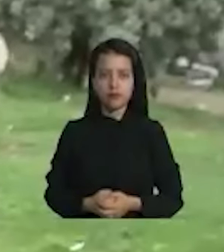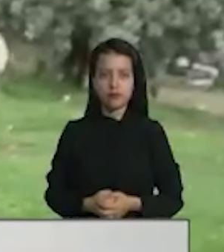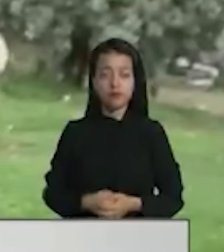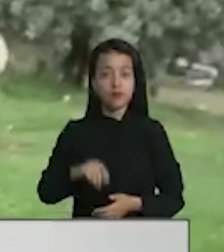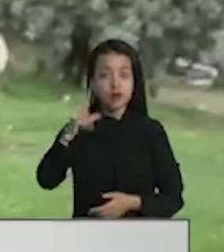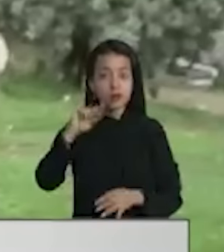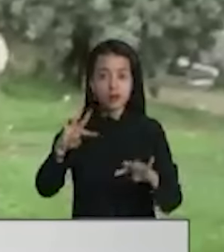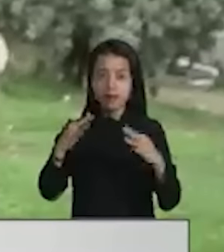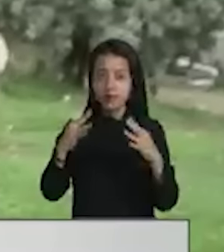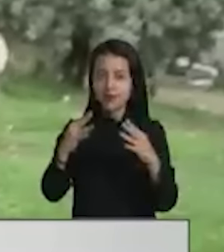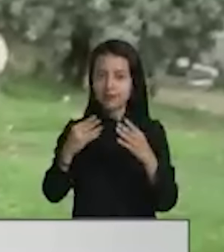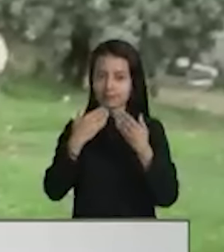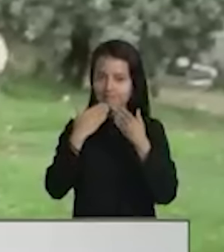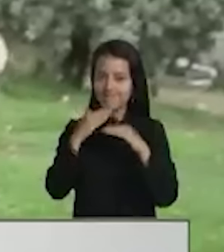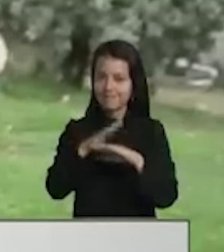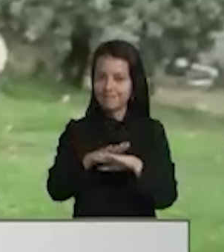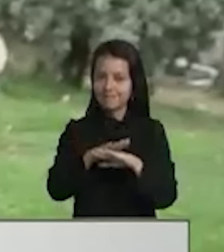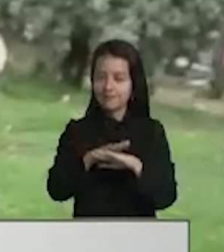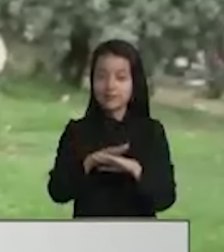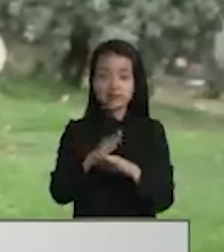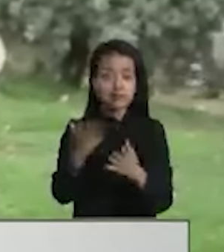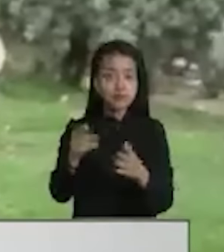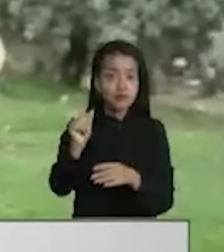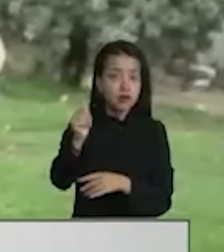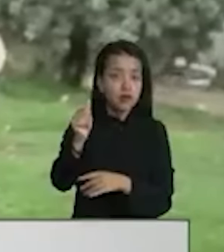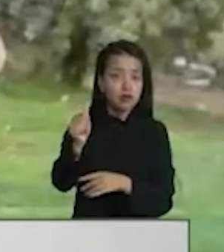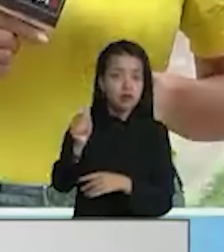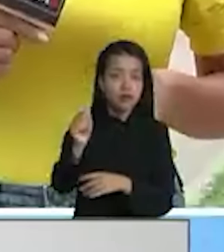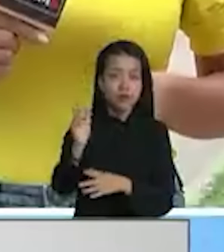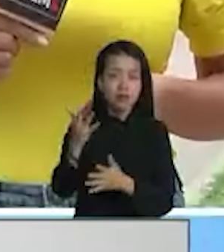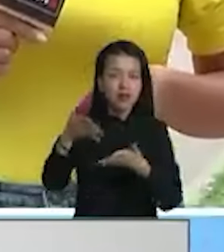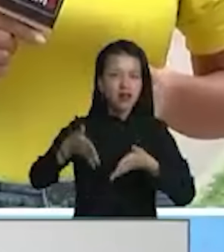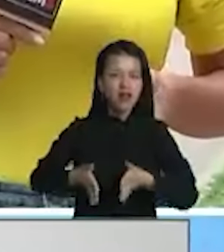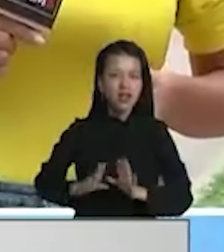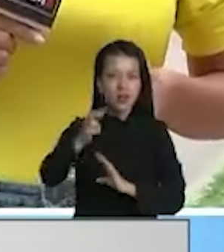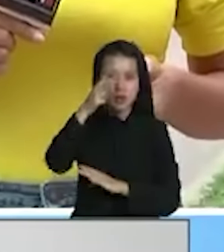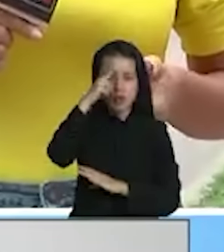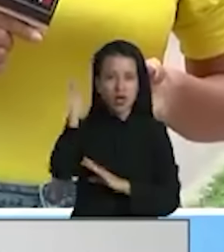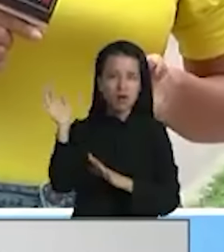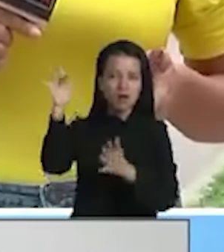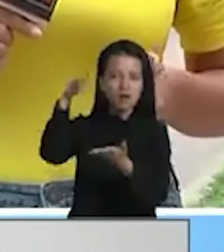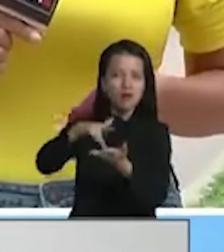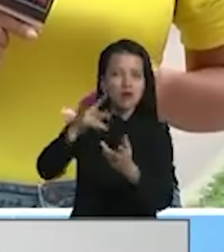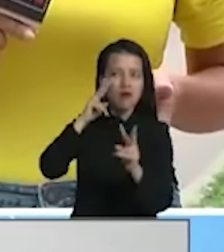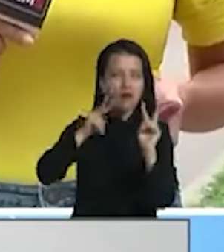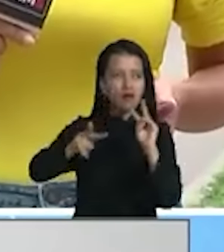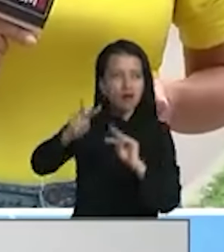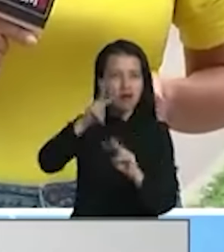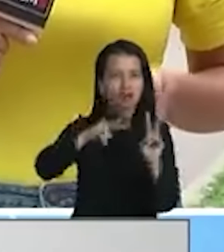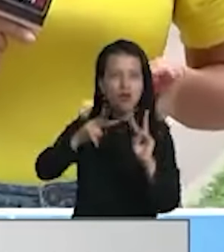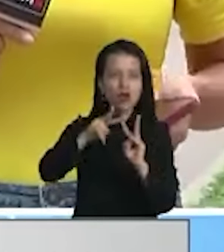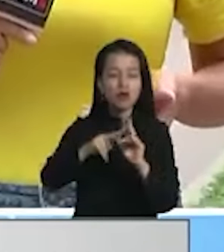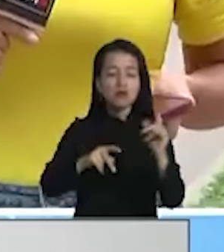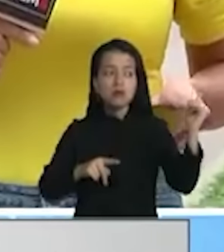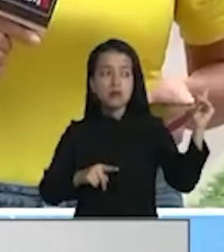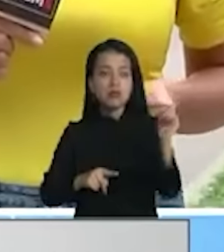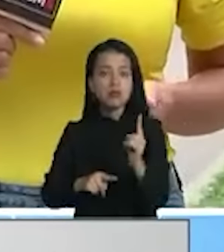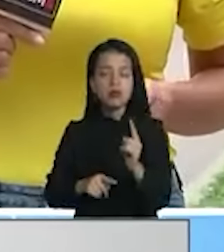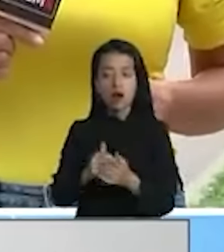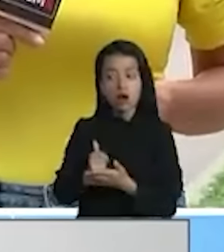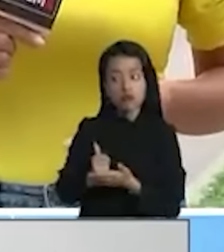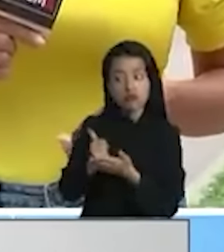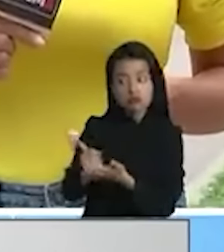Luisa, televidentes, muy buenas tardes. Señala la misma turista de nacionalidad mexicana que una persona le ofreció ayuda, quien vio